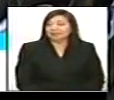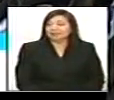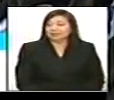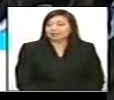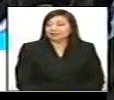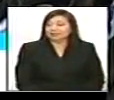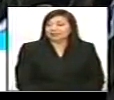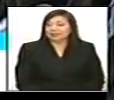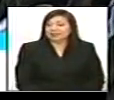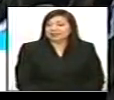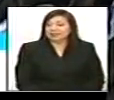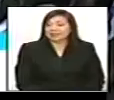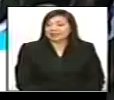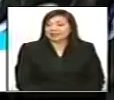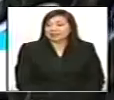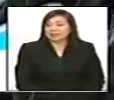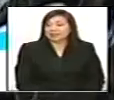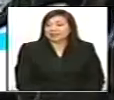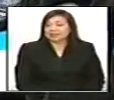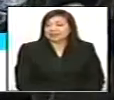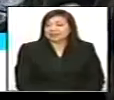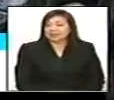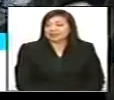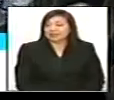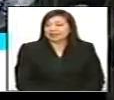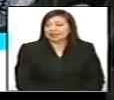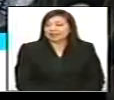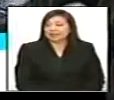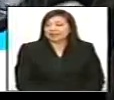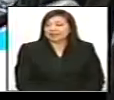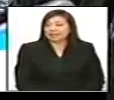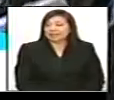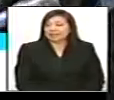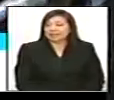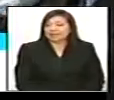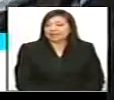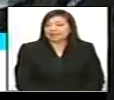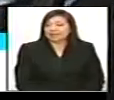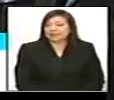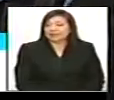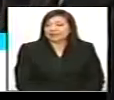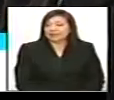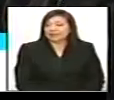En el uso de la palabra, el doctor Francisco Valle.